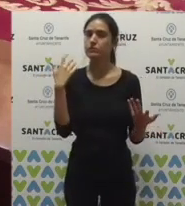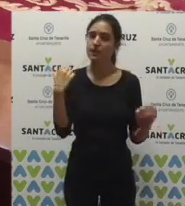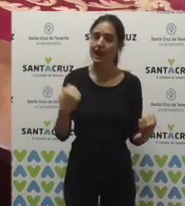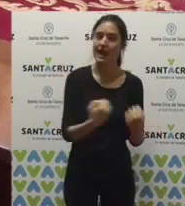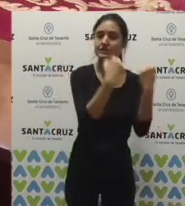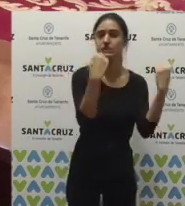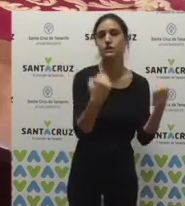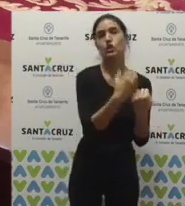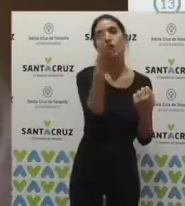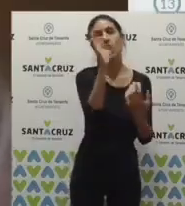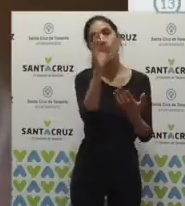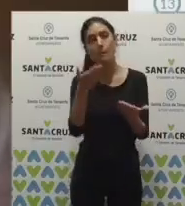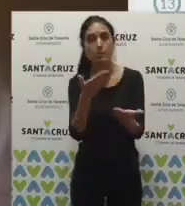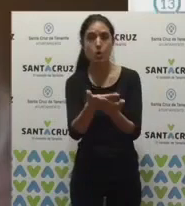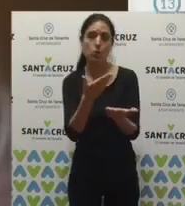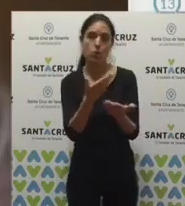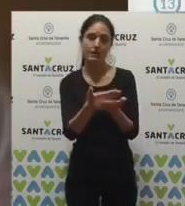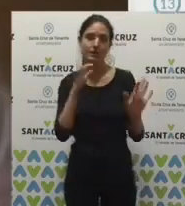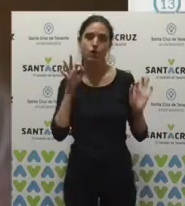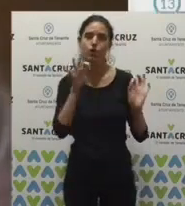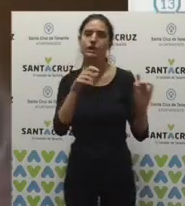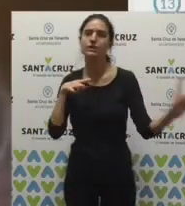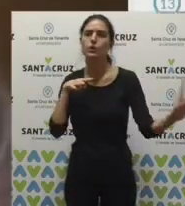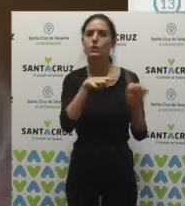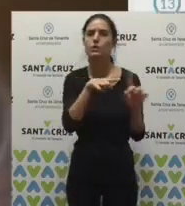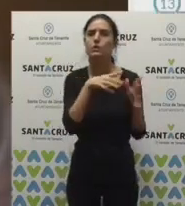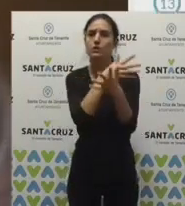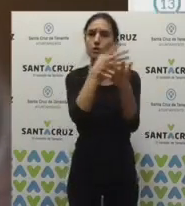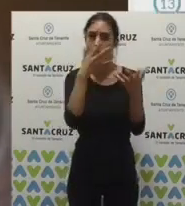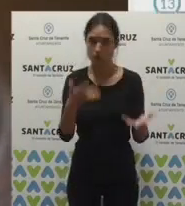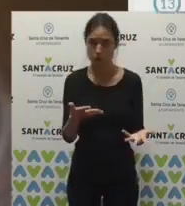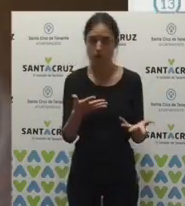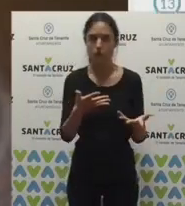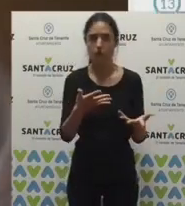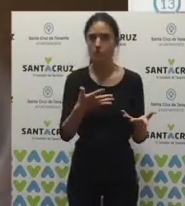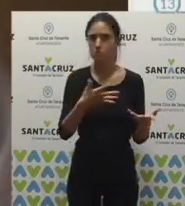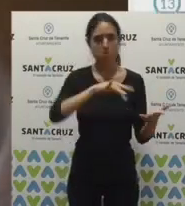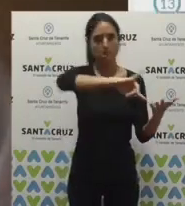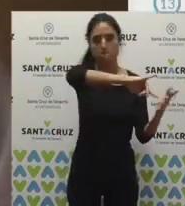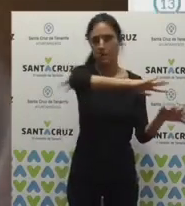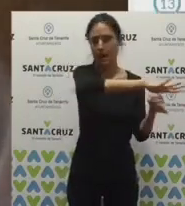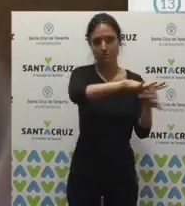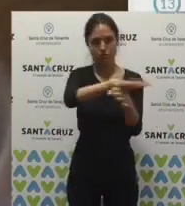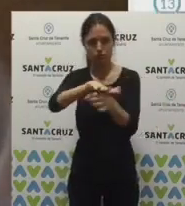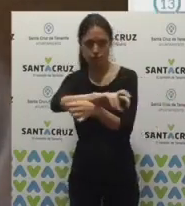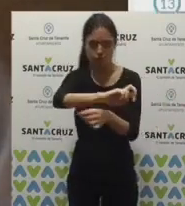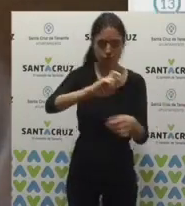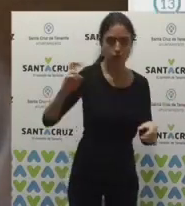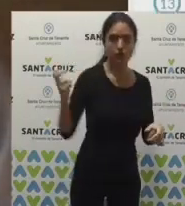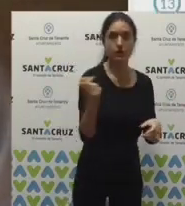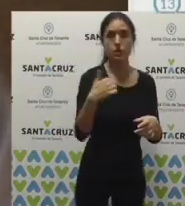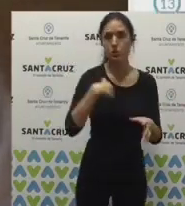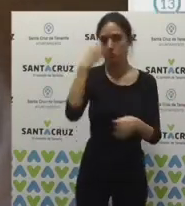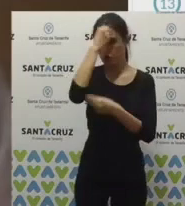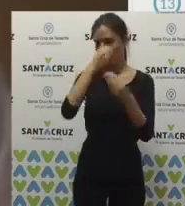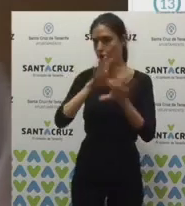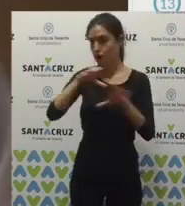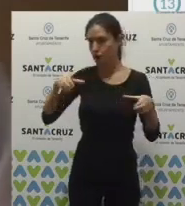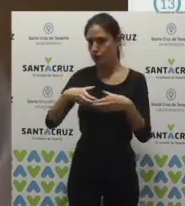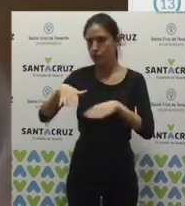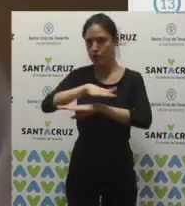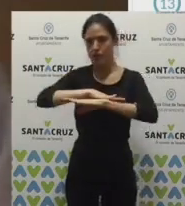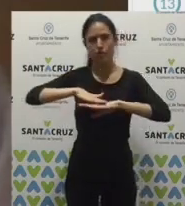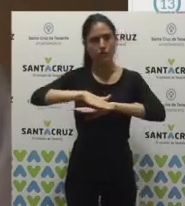propuestas concretas para activar diferentes diferentes planos yo creo que la respuesta la respuesta por parte del grupo del gobierno ha sido